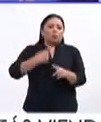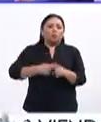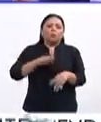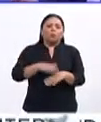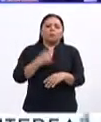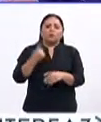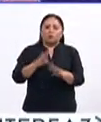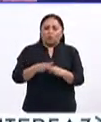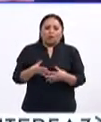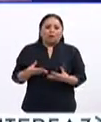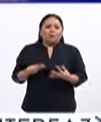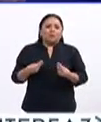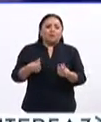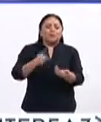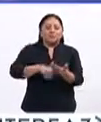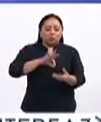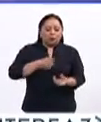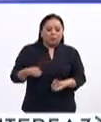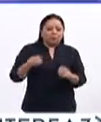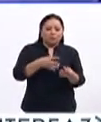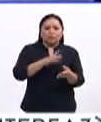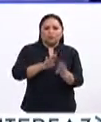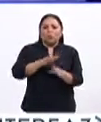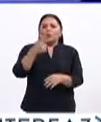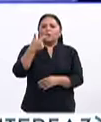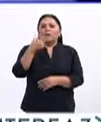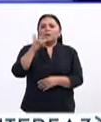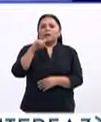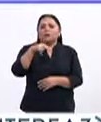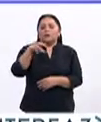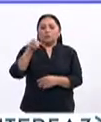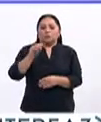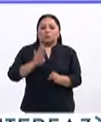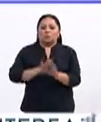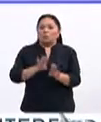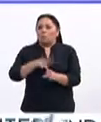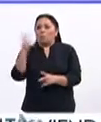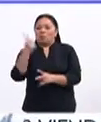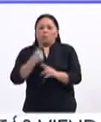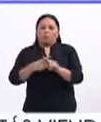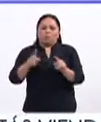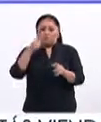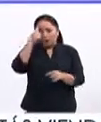aligera la prosa y es como un guiño, es un guiño otro